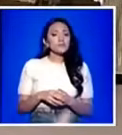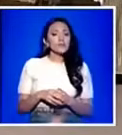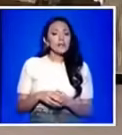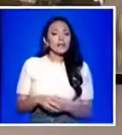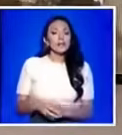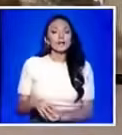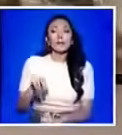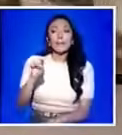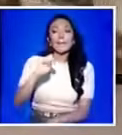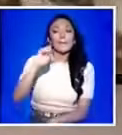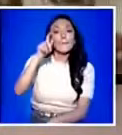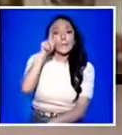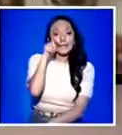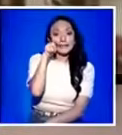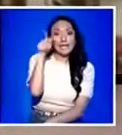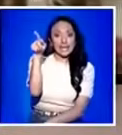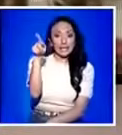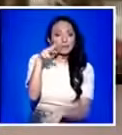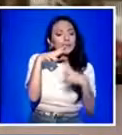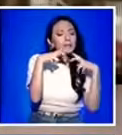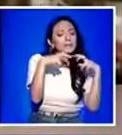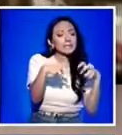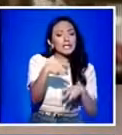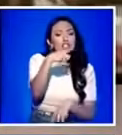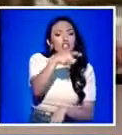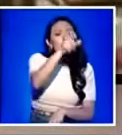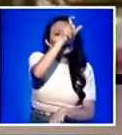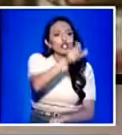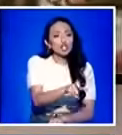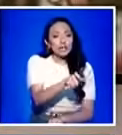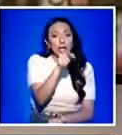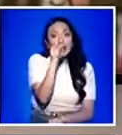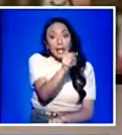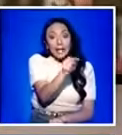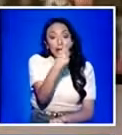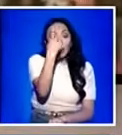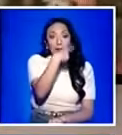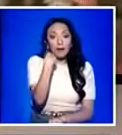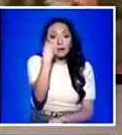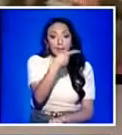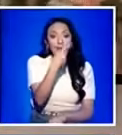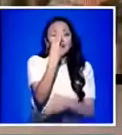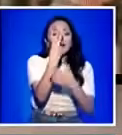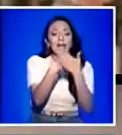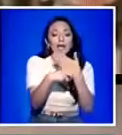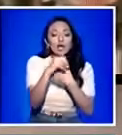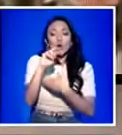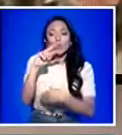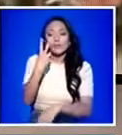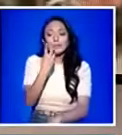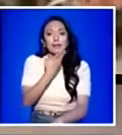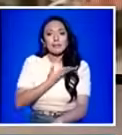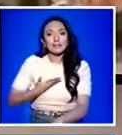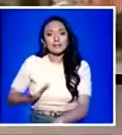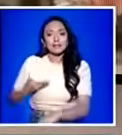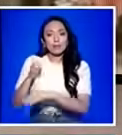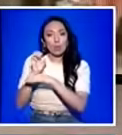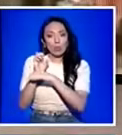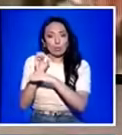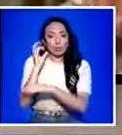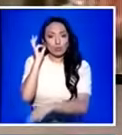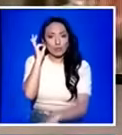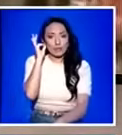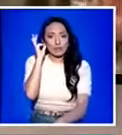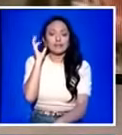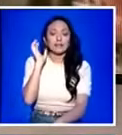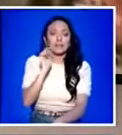contamos que la Fiscalía investiga a Sebastián Barreiro, hijo de la vicepresidenta de la República, Verónica Abad. Él fue detenido ayer por